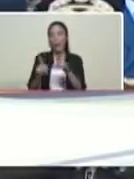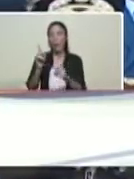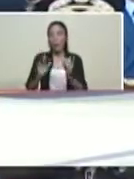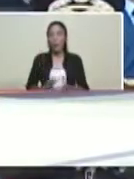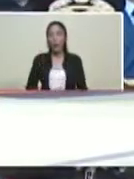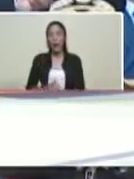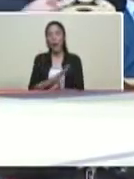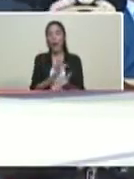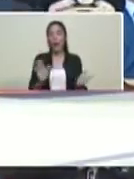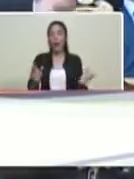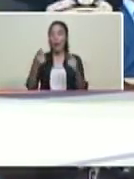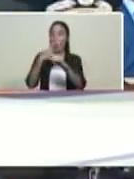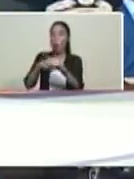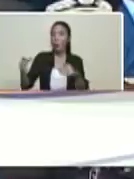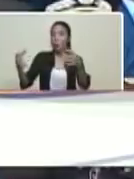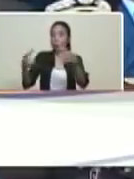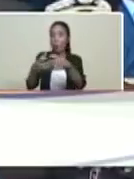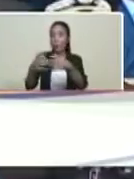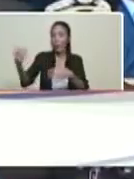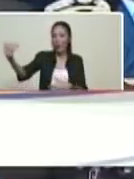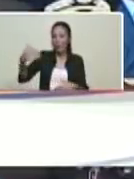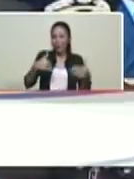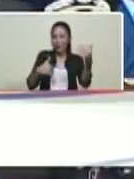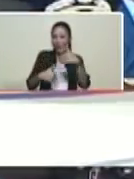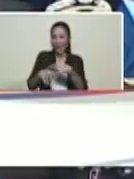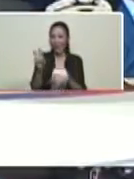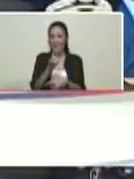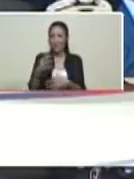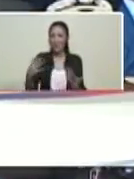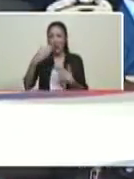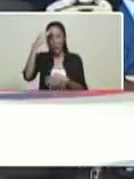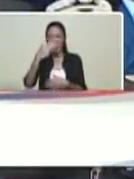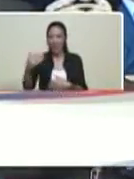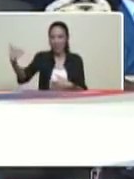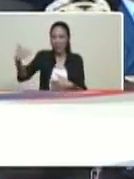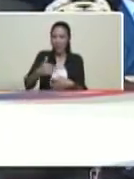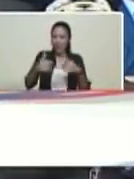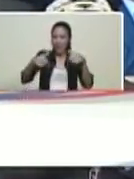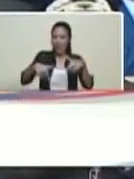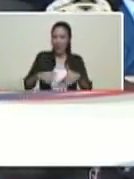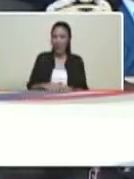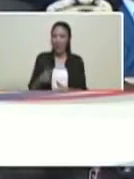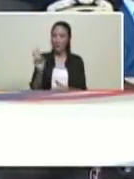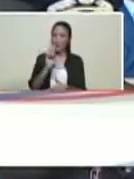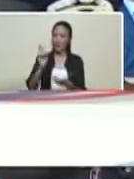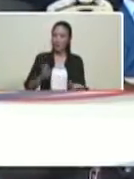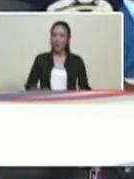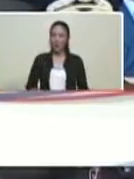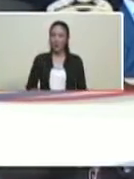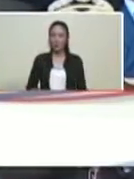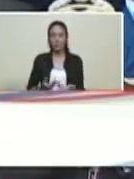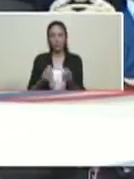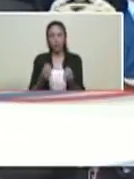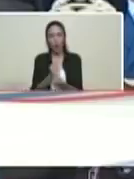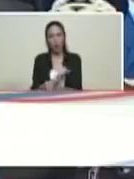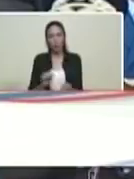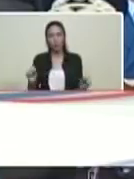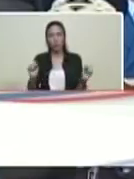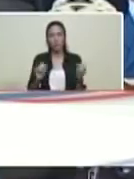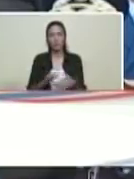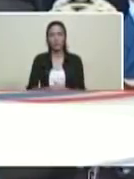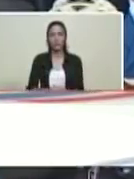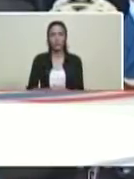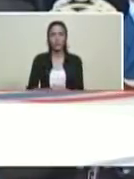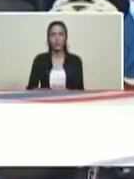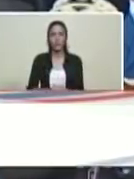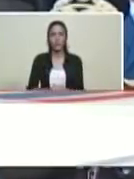aspirar que otro ejército ocupe nuestra tierra o que un gobierno extranjero gobierne la república y